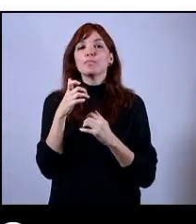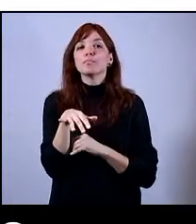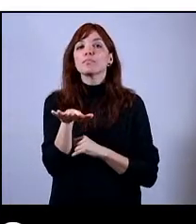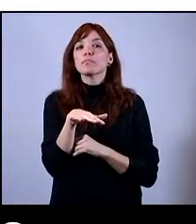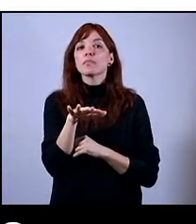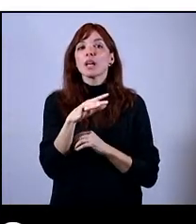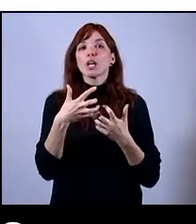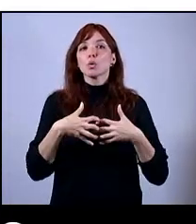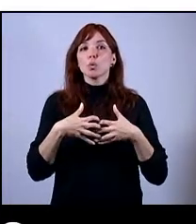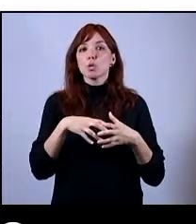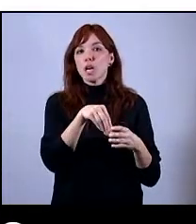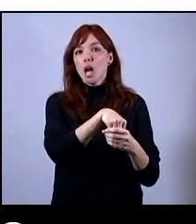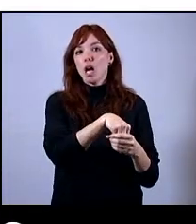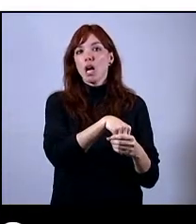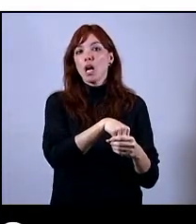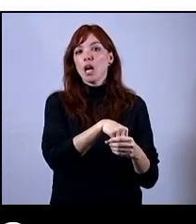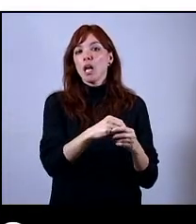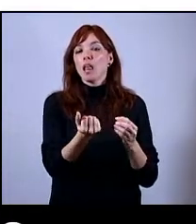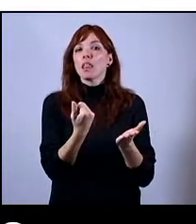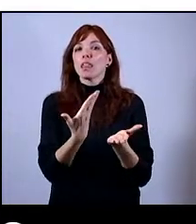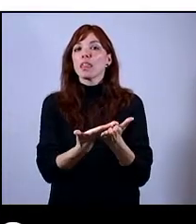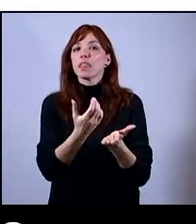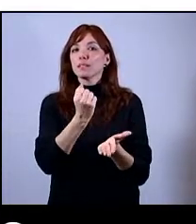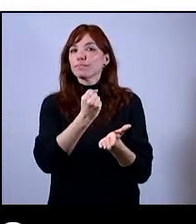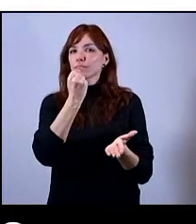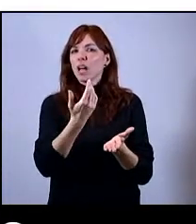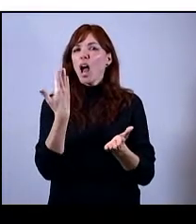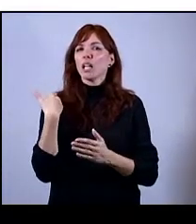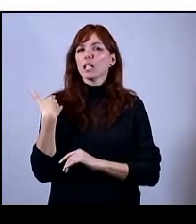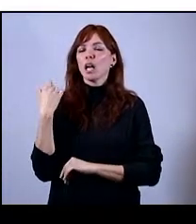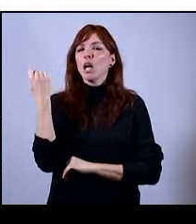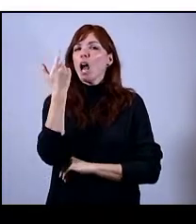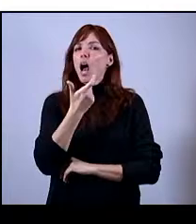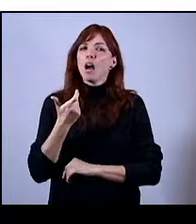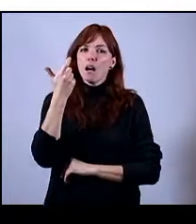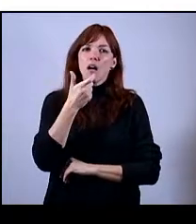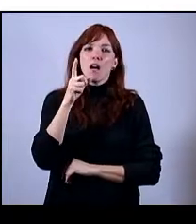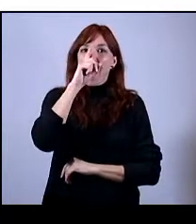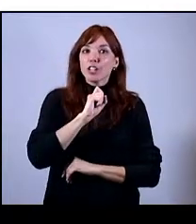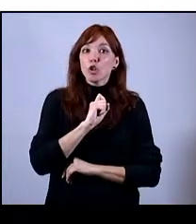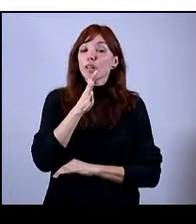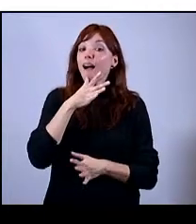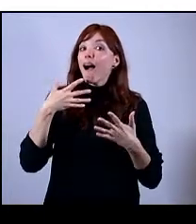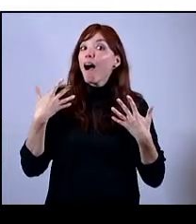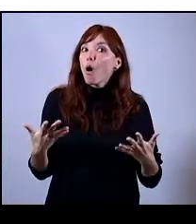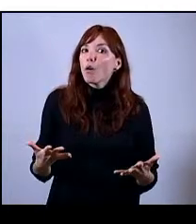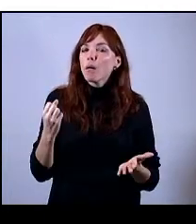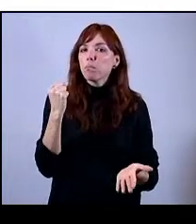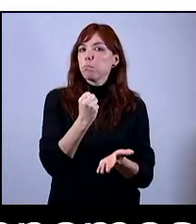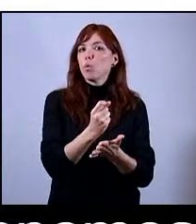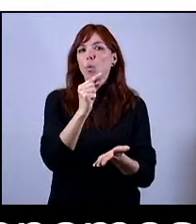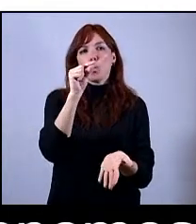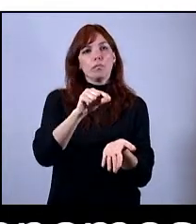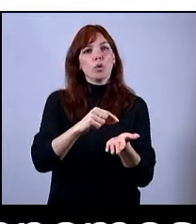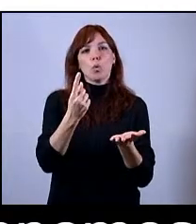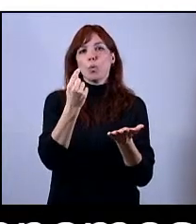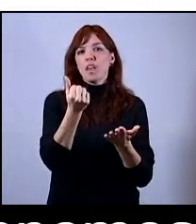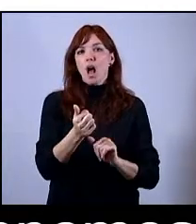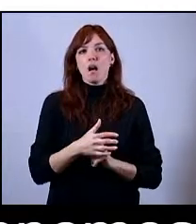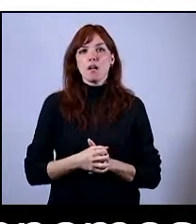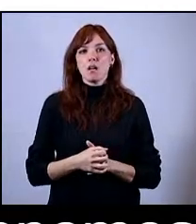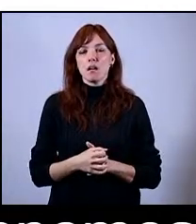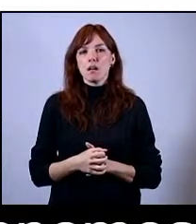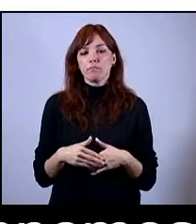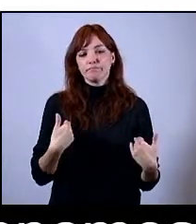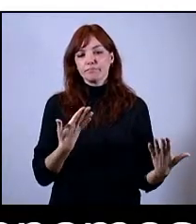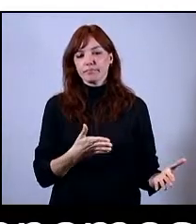en industria, en algunas certificaciones que tardaban años y que ahora las que tenemos se dan al día. Es decir, hay